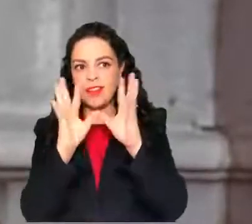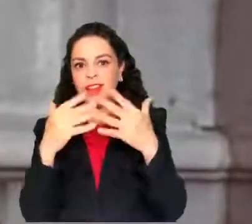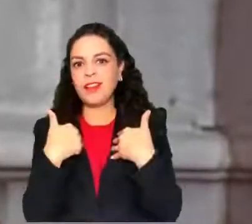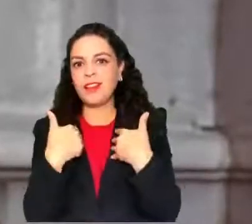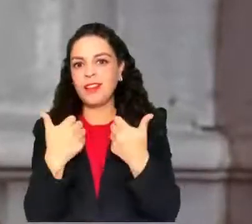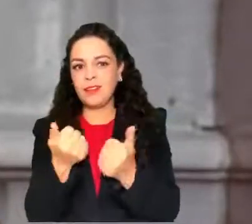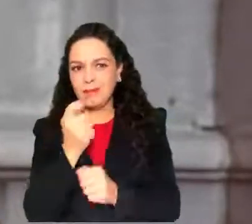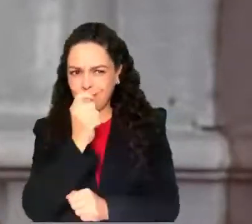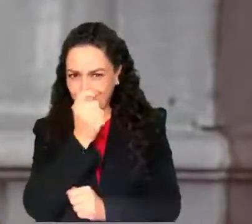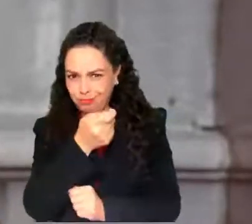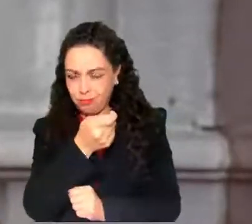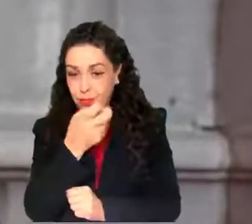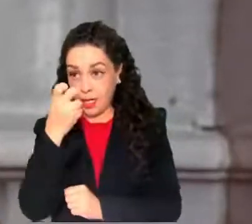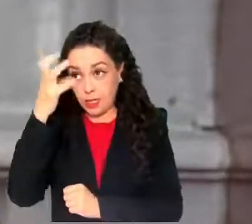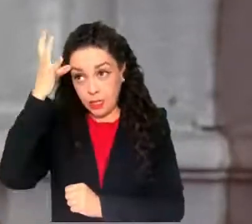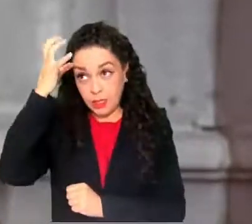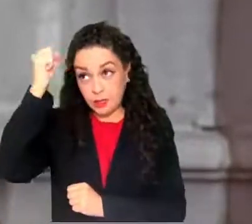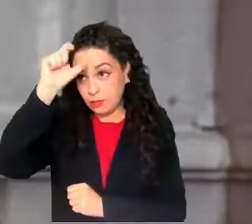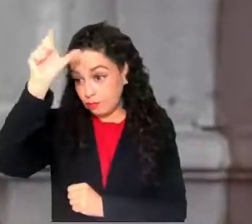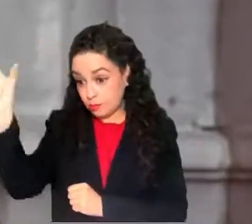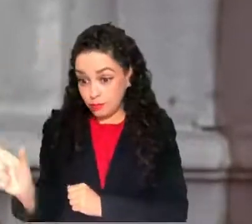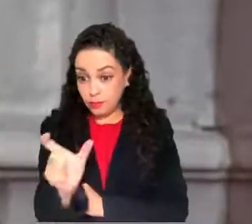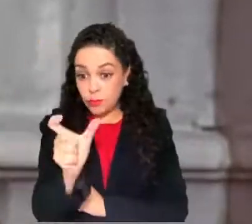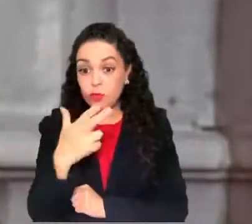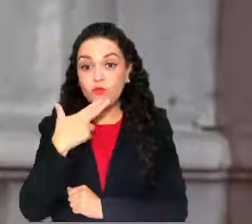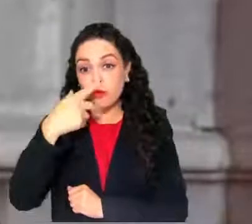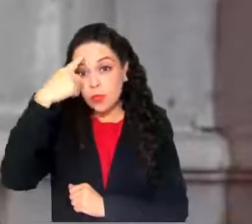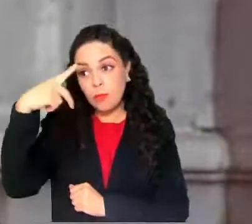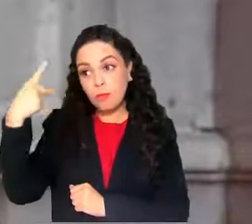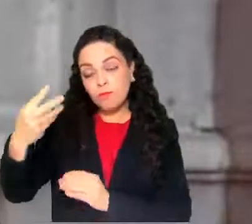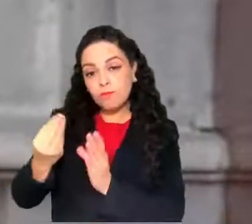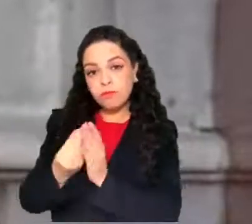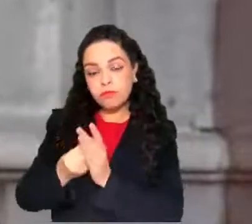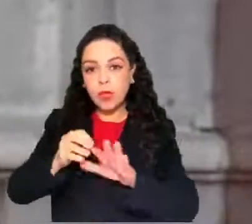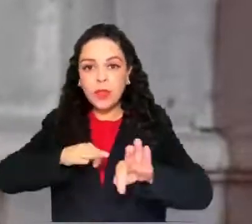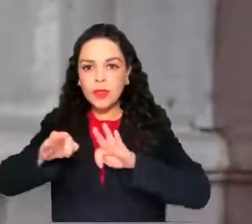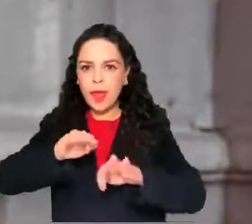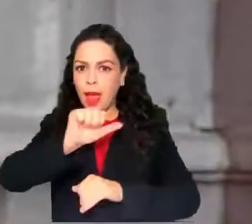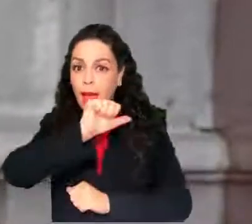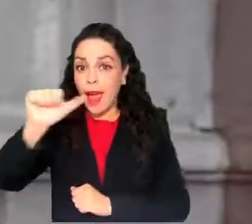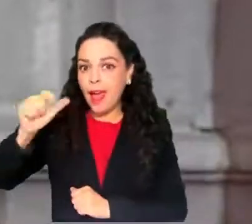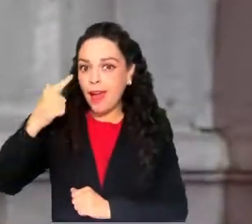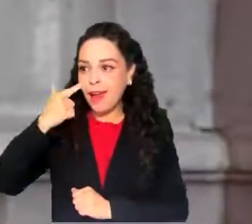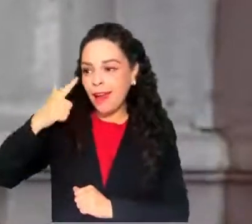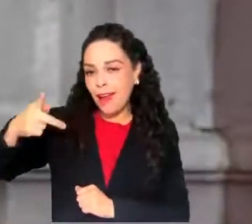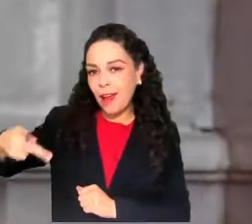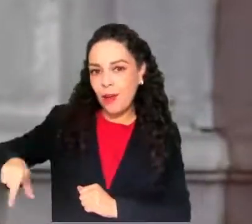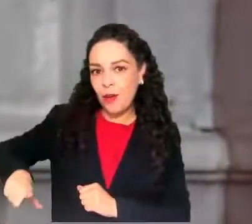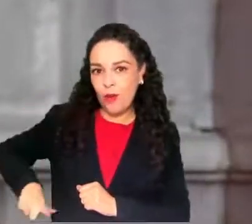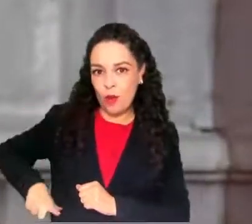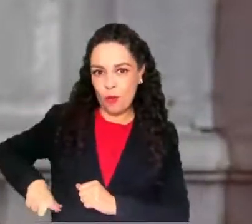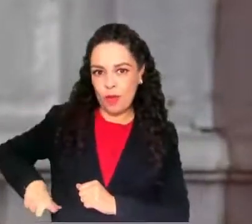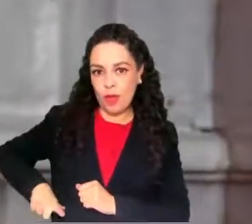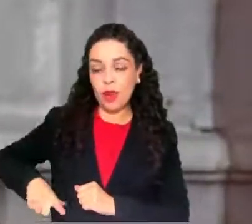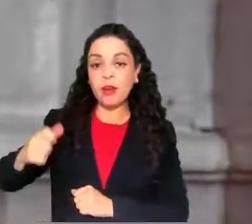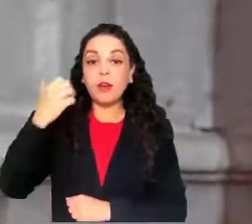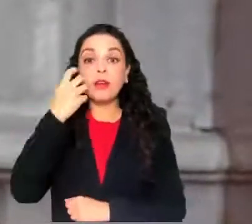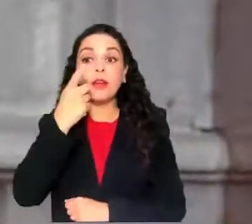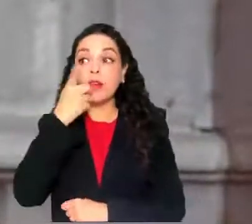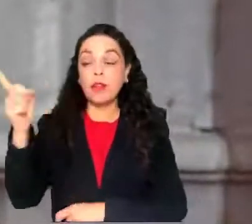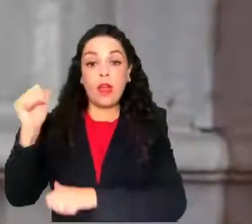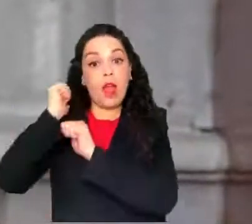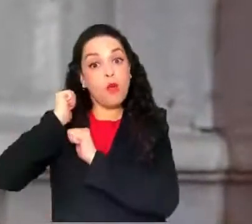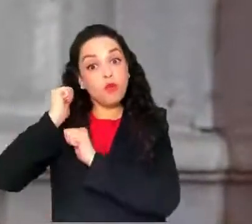traslada al ejercicio público podemos interpretar interpretar que constituye la obligación de las autoridades de dar publicidad